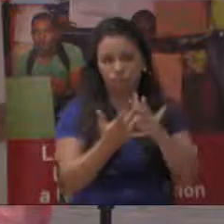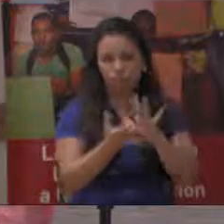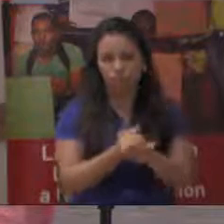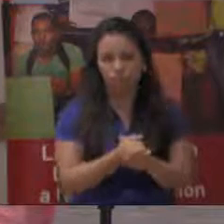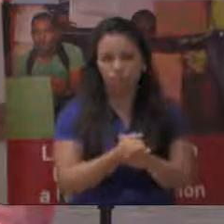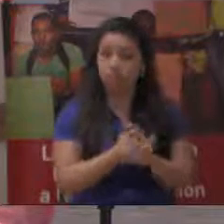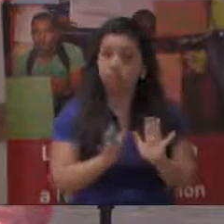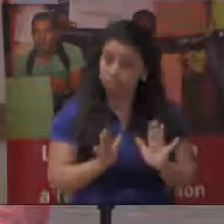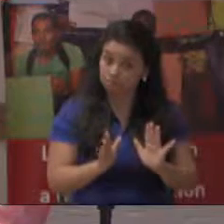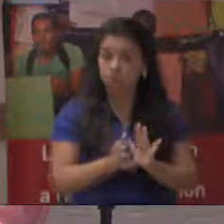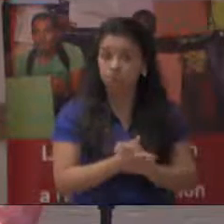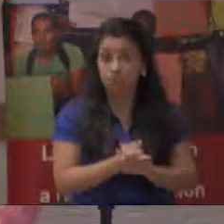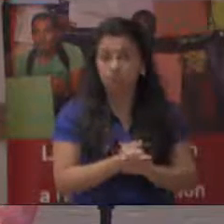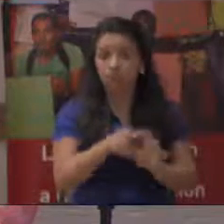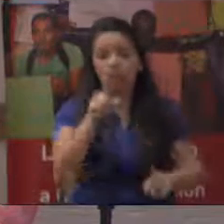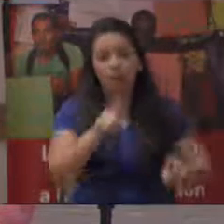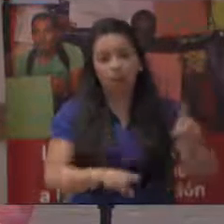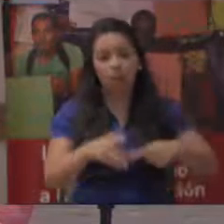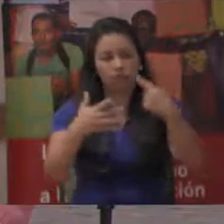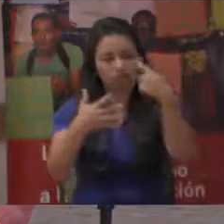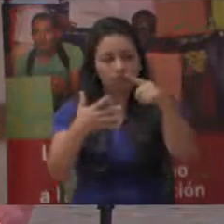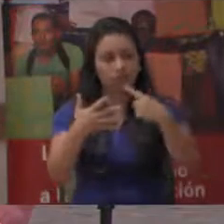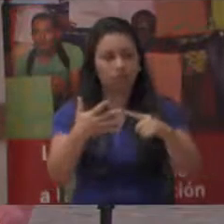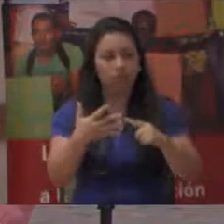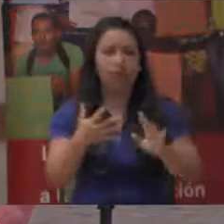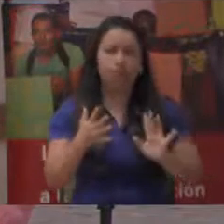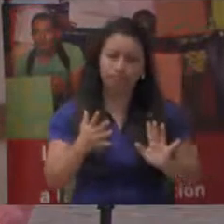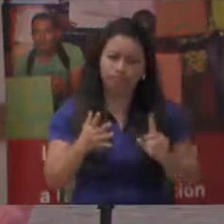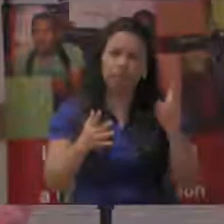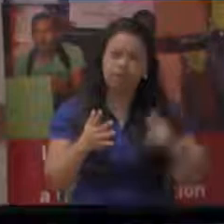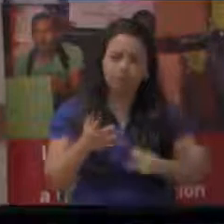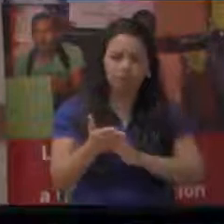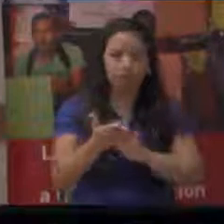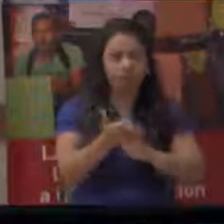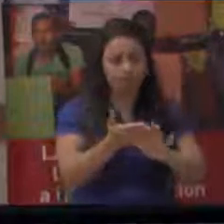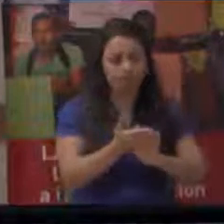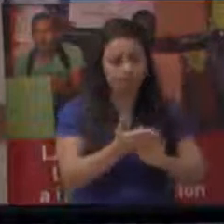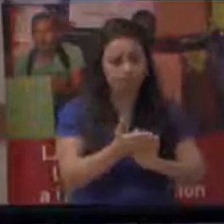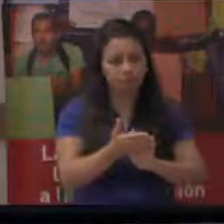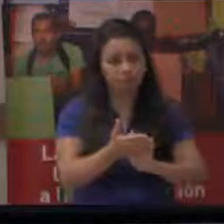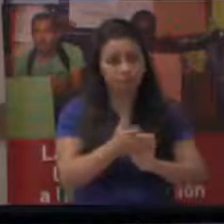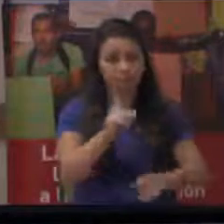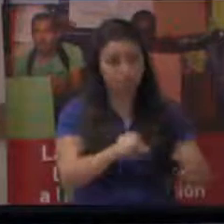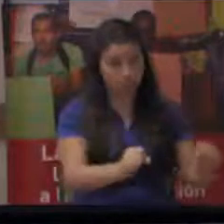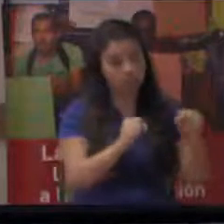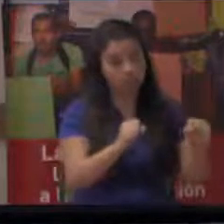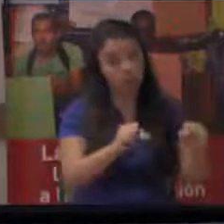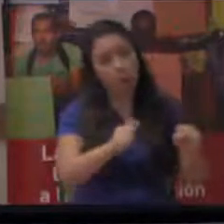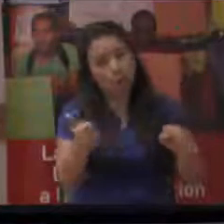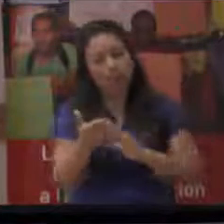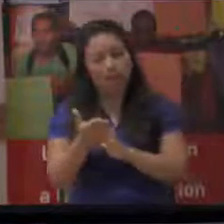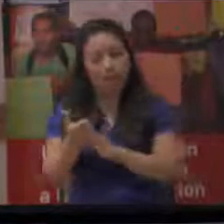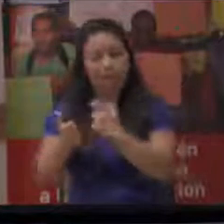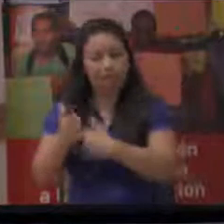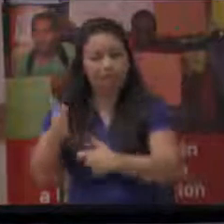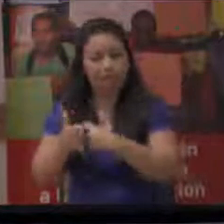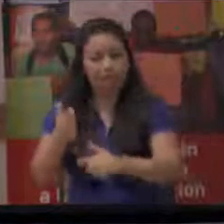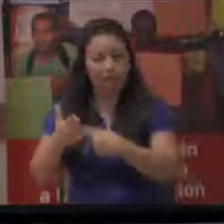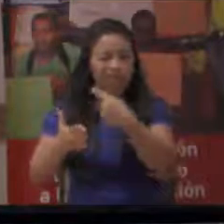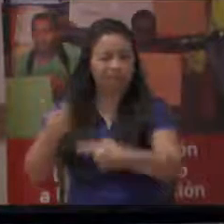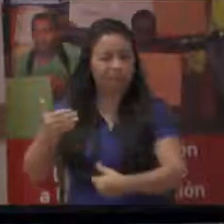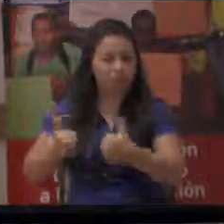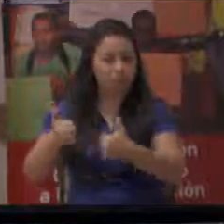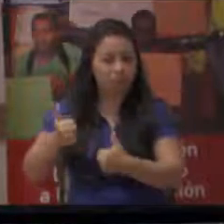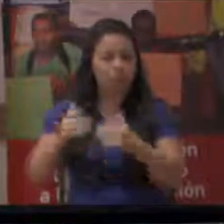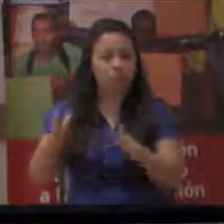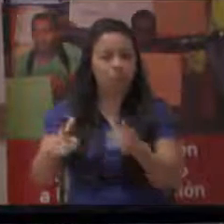2015. Sin embargo, hay unos aspectos que hay que mejorar, que hay que fortalecer, como son los siguientes: la